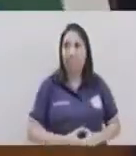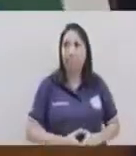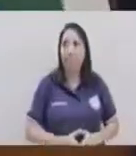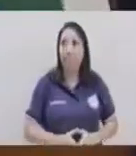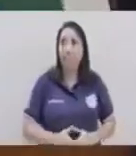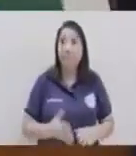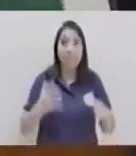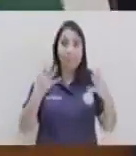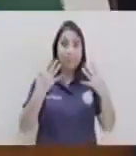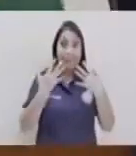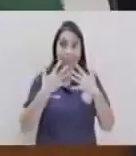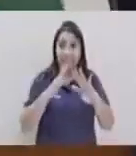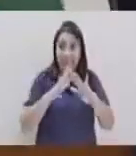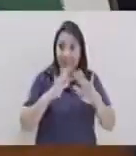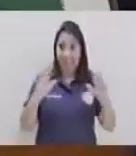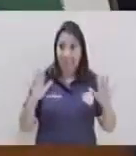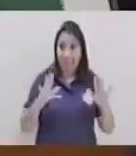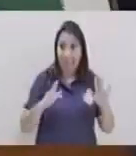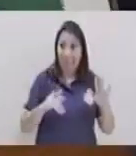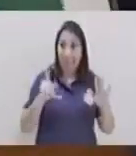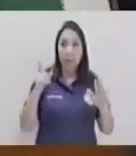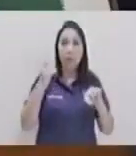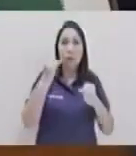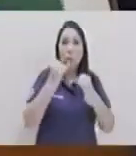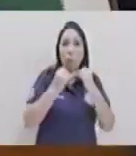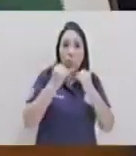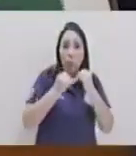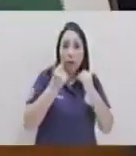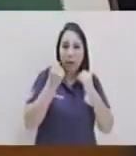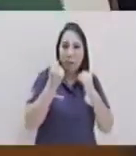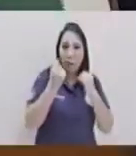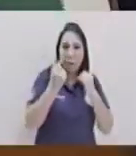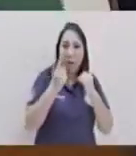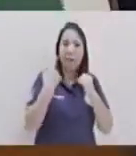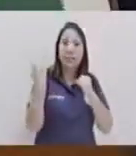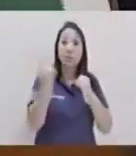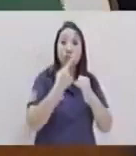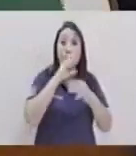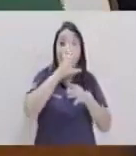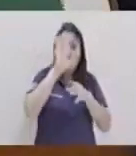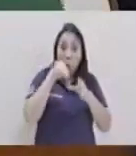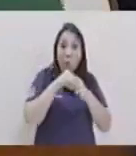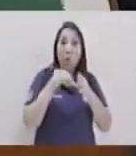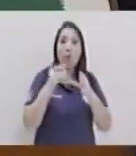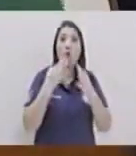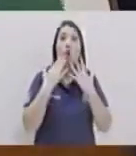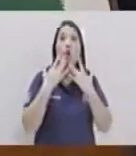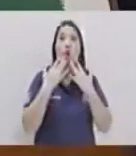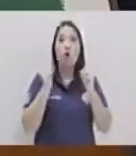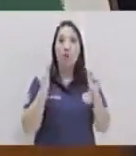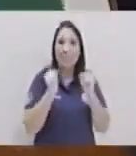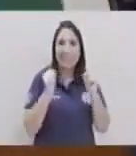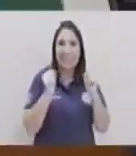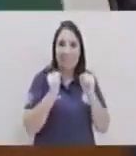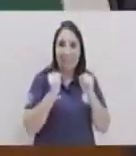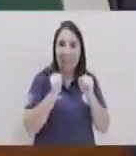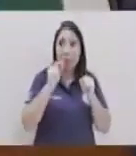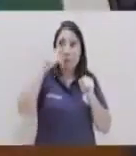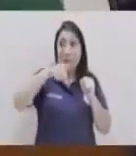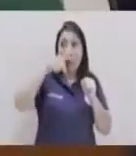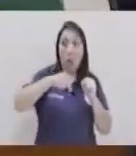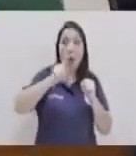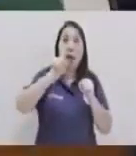Entonces vamos a hacerle ya los últimos detalles, que es el personaje que va en la lancha.